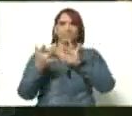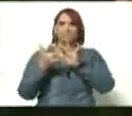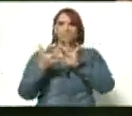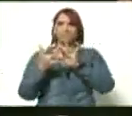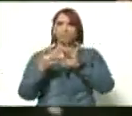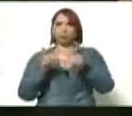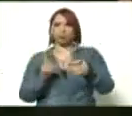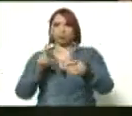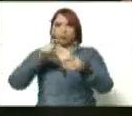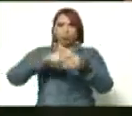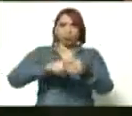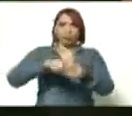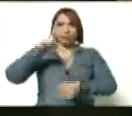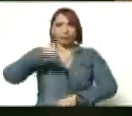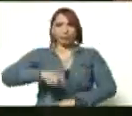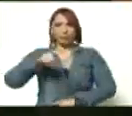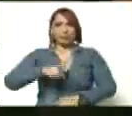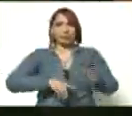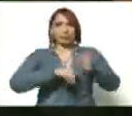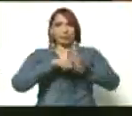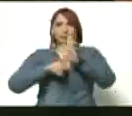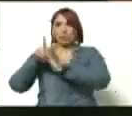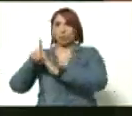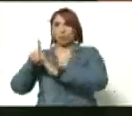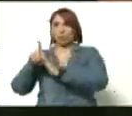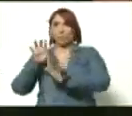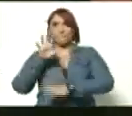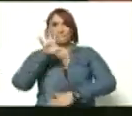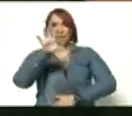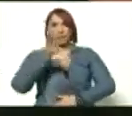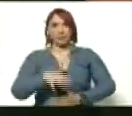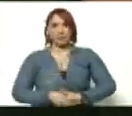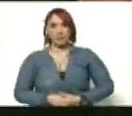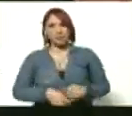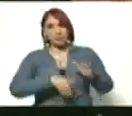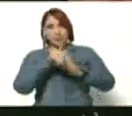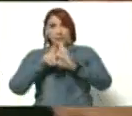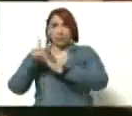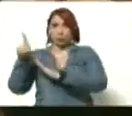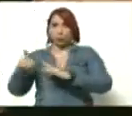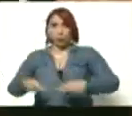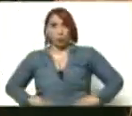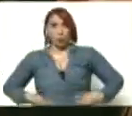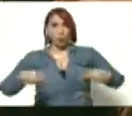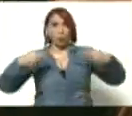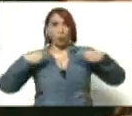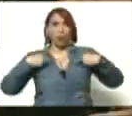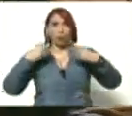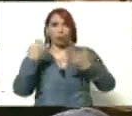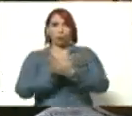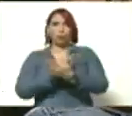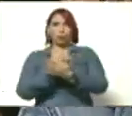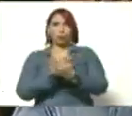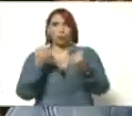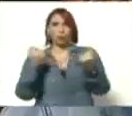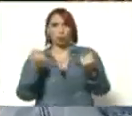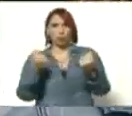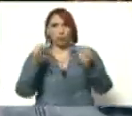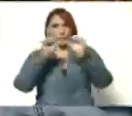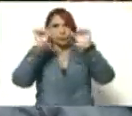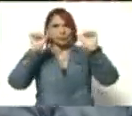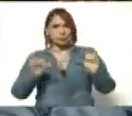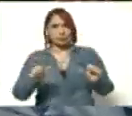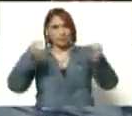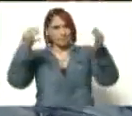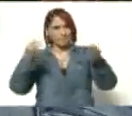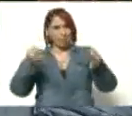las necesidades del desarrollo del país, del desarrollo humano, del desarrollo económico. Es un sistema